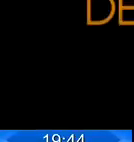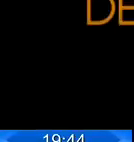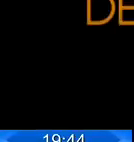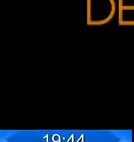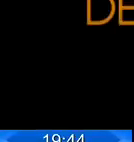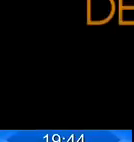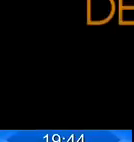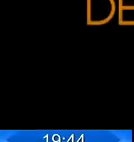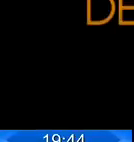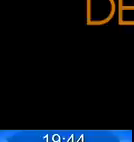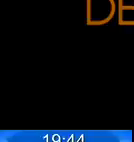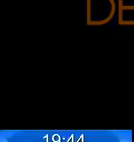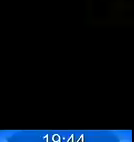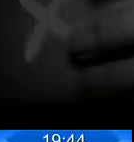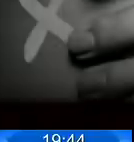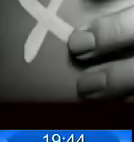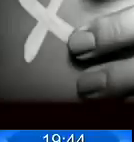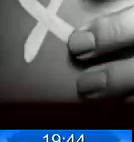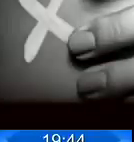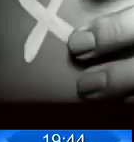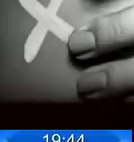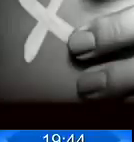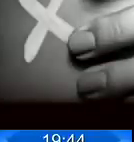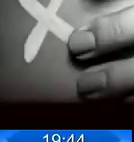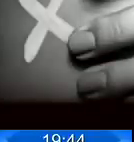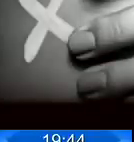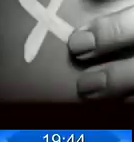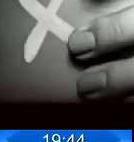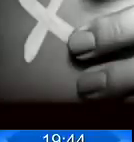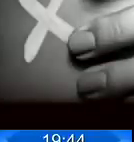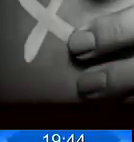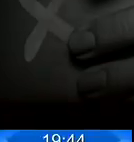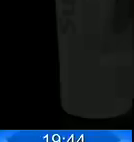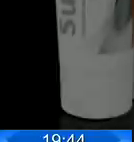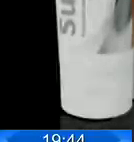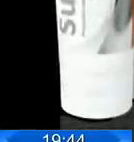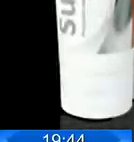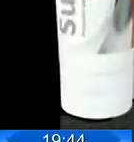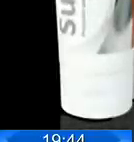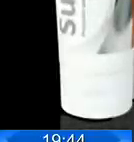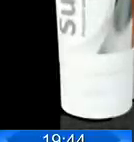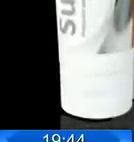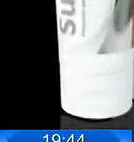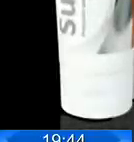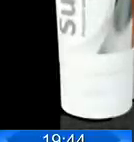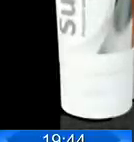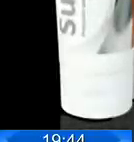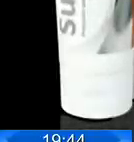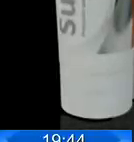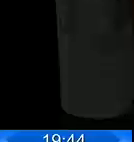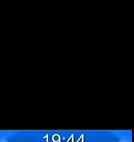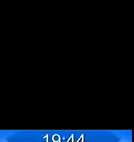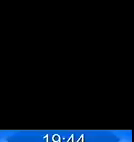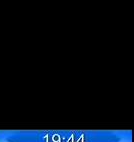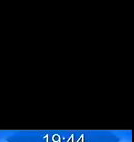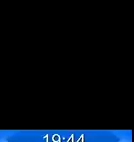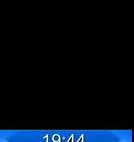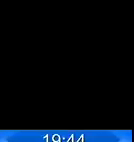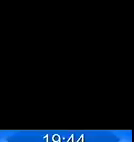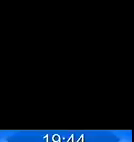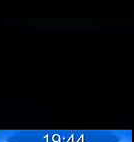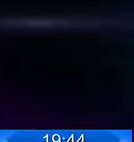otros 364 días del año, Soncare te protege del cáncer de piel. Soncare, por un Ecuador sin cáncer de